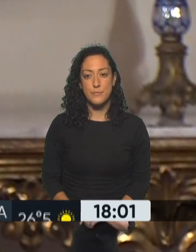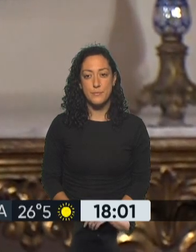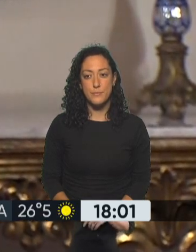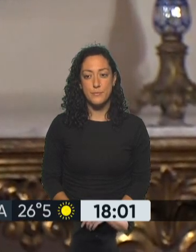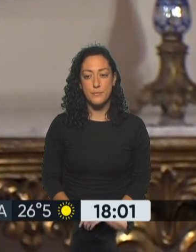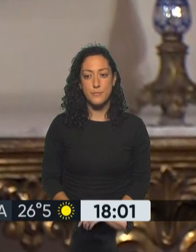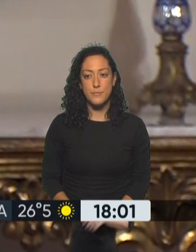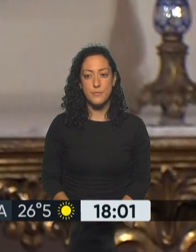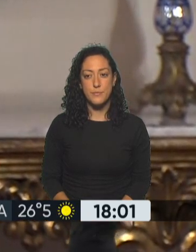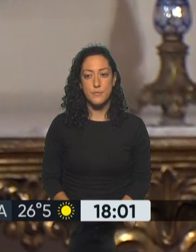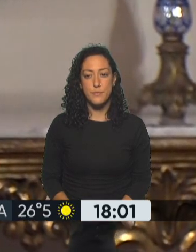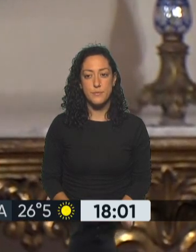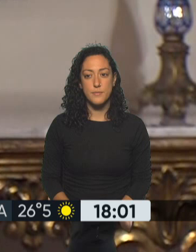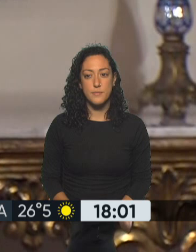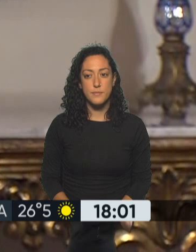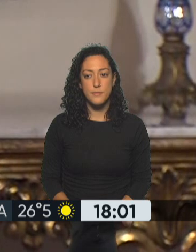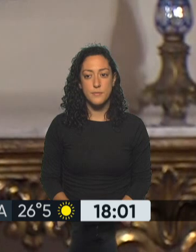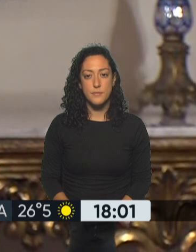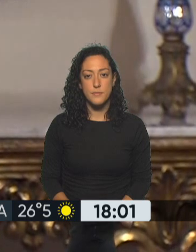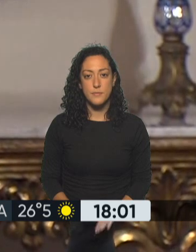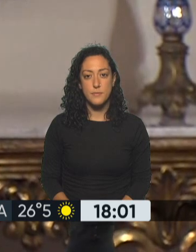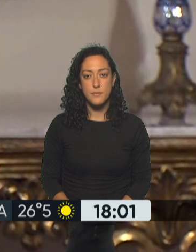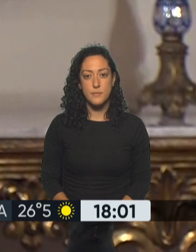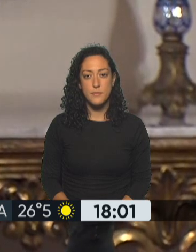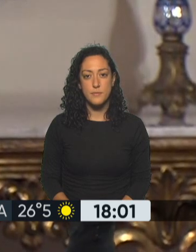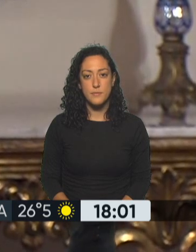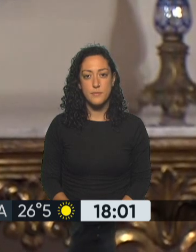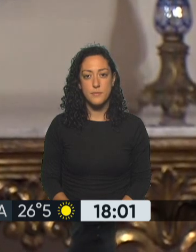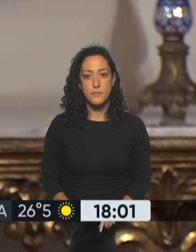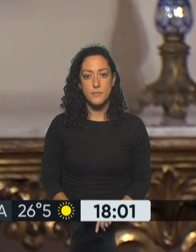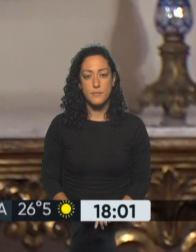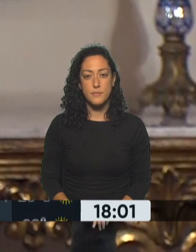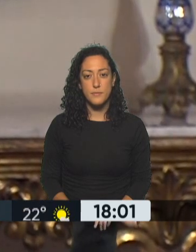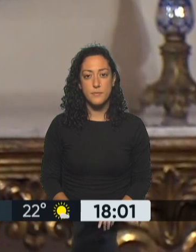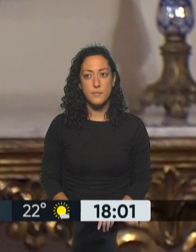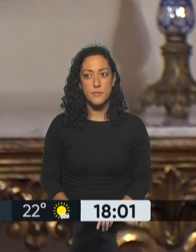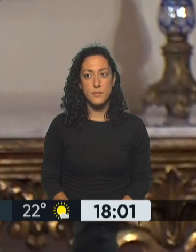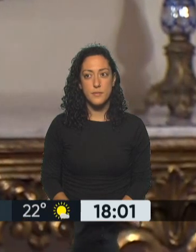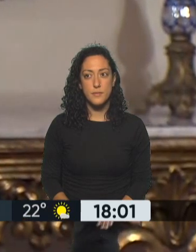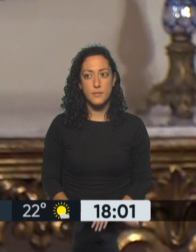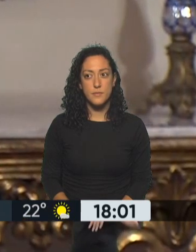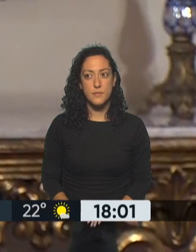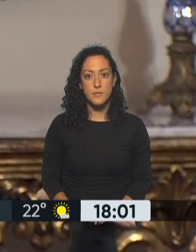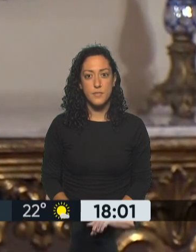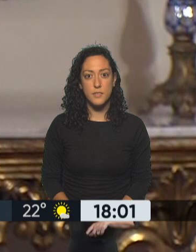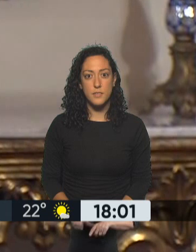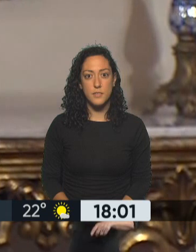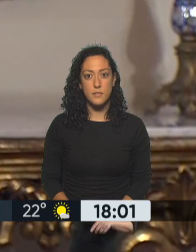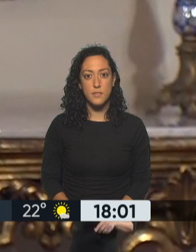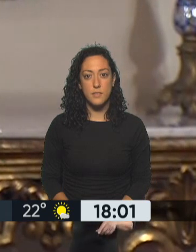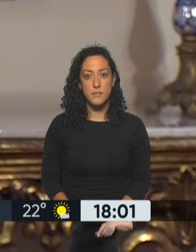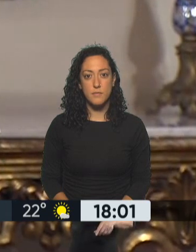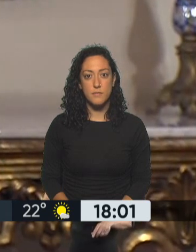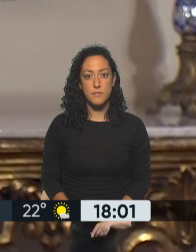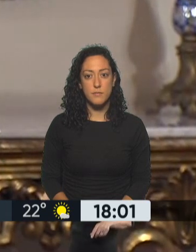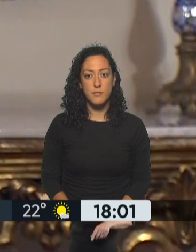estaban dirigidos por el general San Martín antes de la llegada de O'Higgins de Cancha Rayada. Y